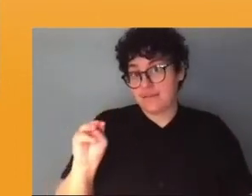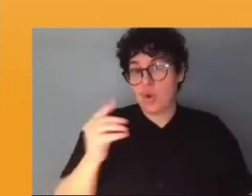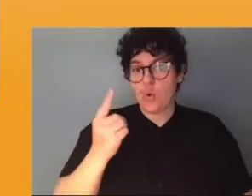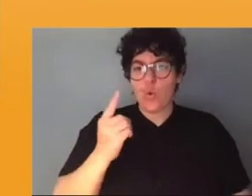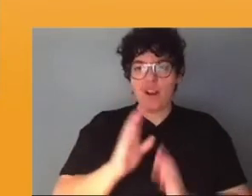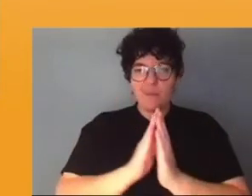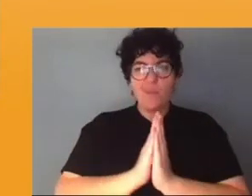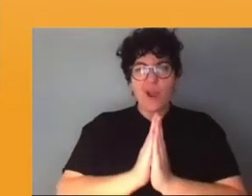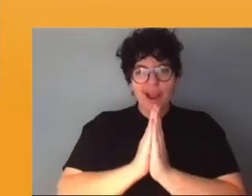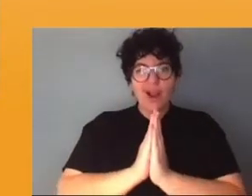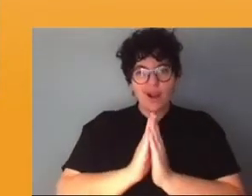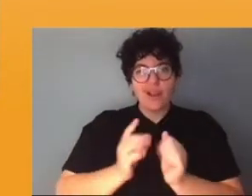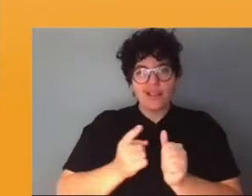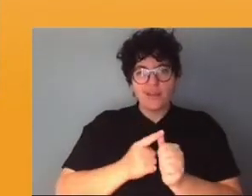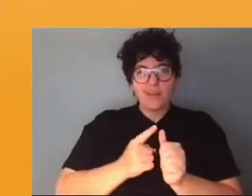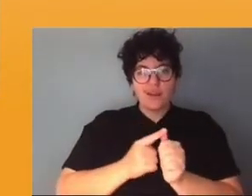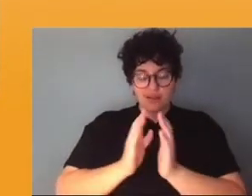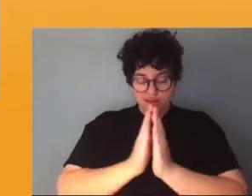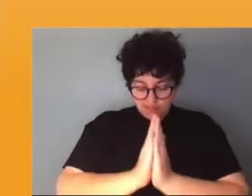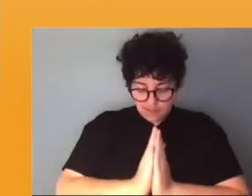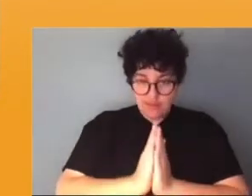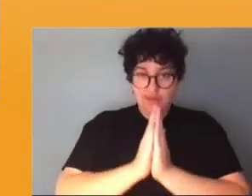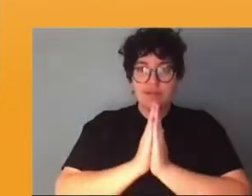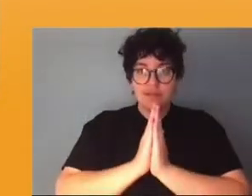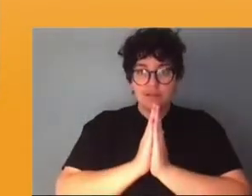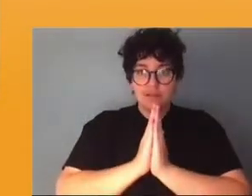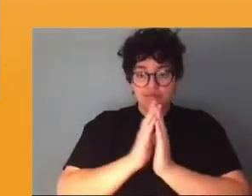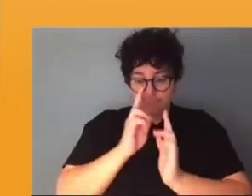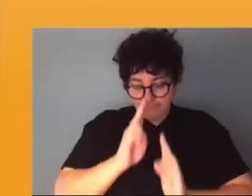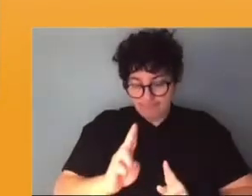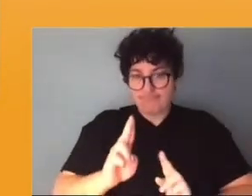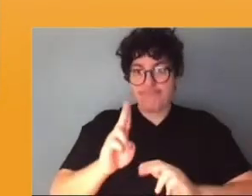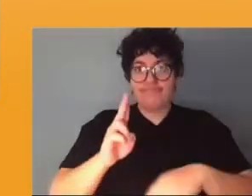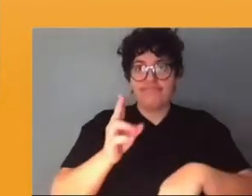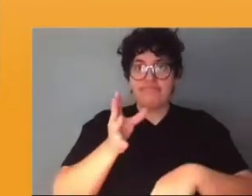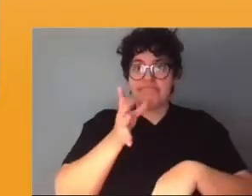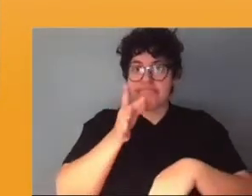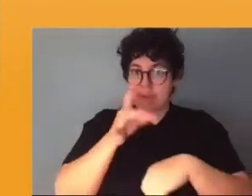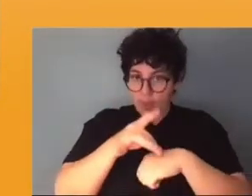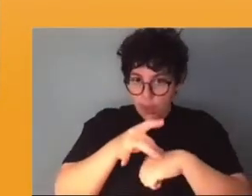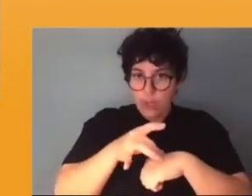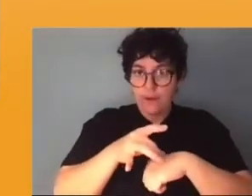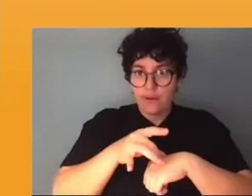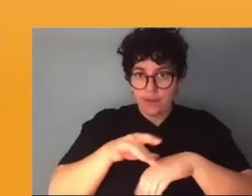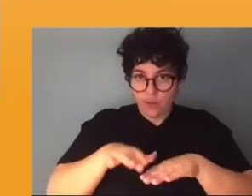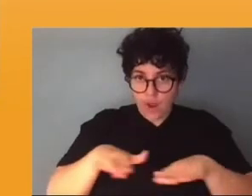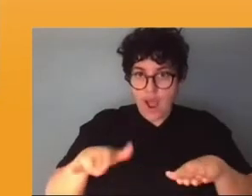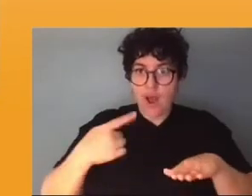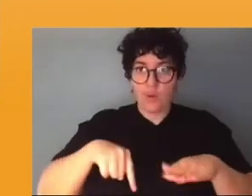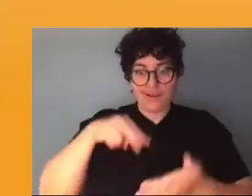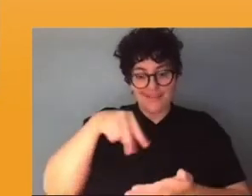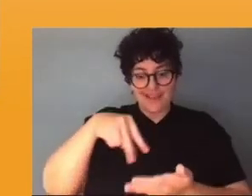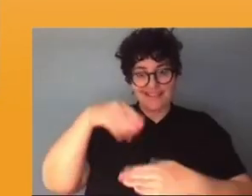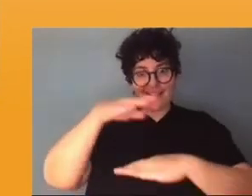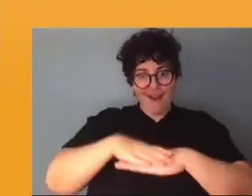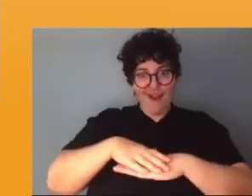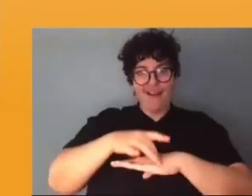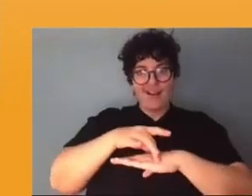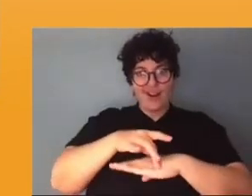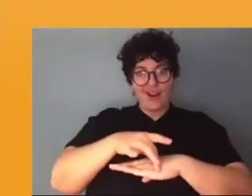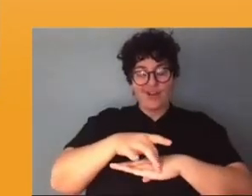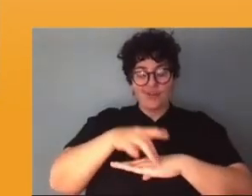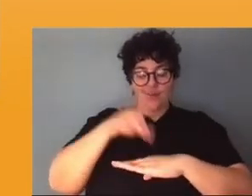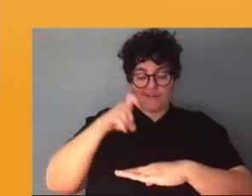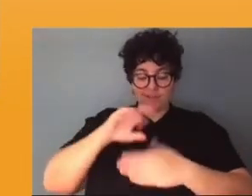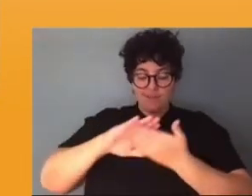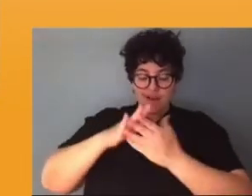es un homenaje a la madre tierra, al suelo, porque estamos bailando sobre ella, y el conectarnos y hacernos uno con esa tierra